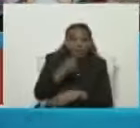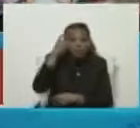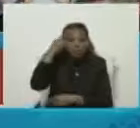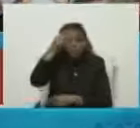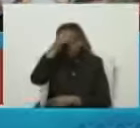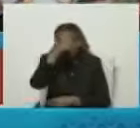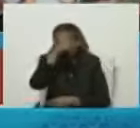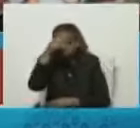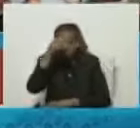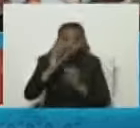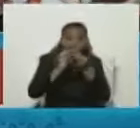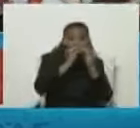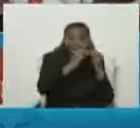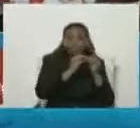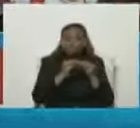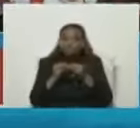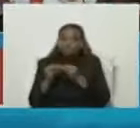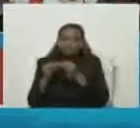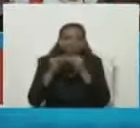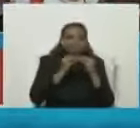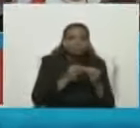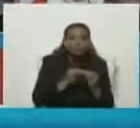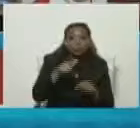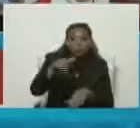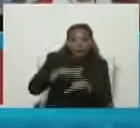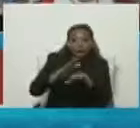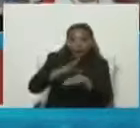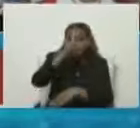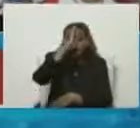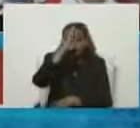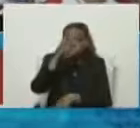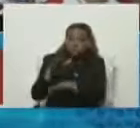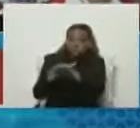a prepararse, Barinas.